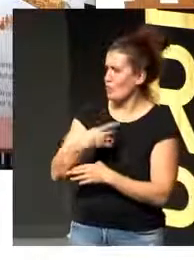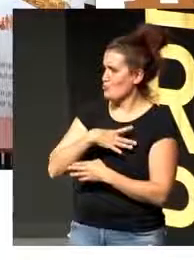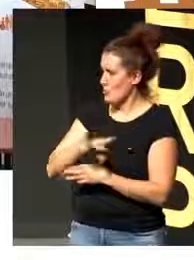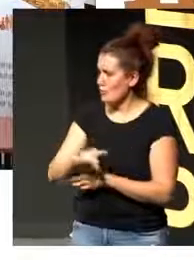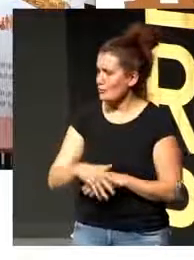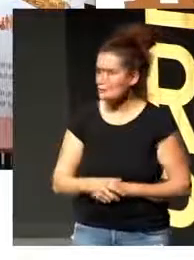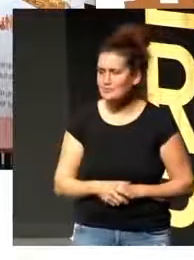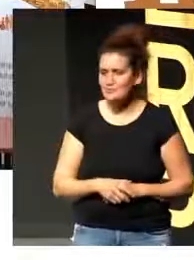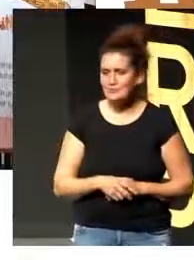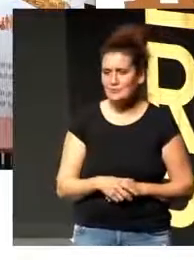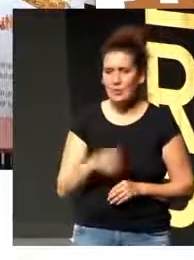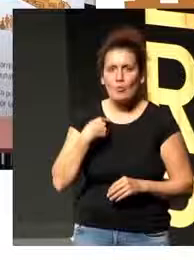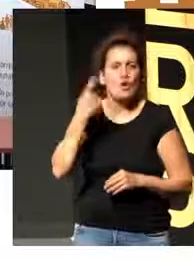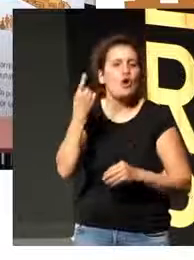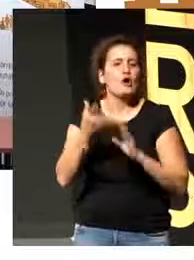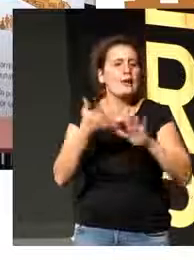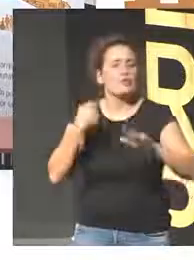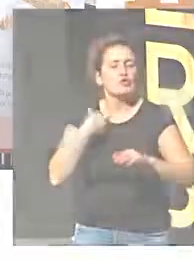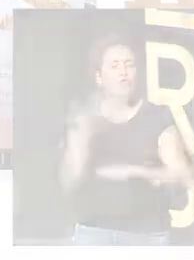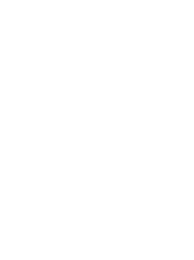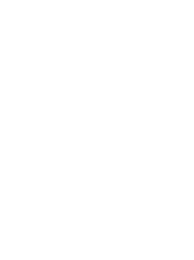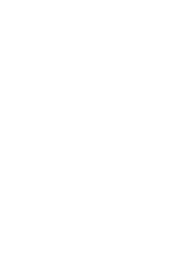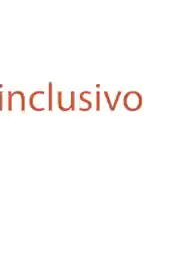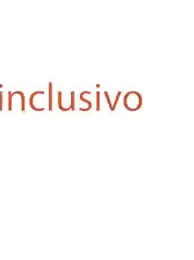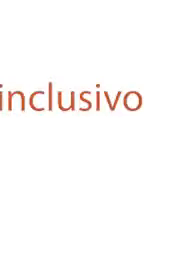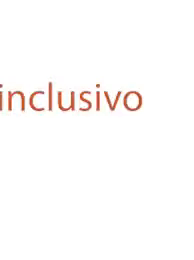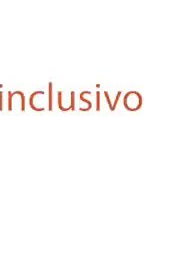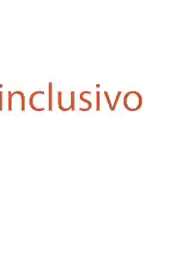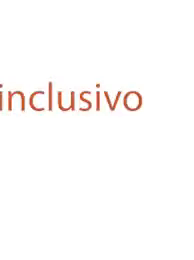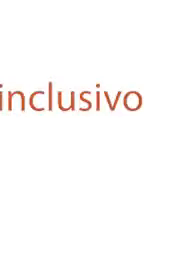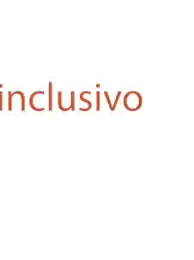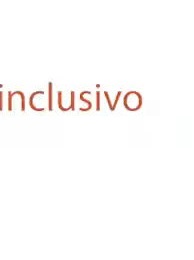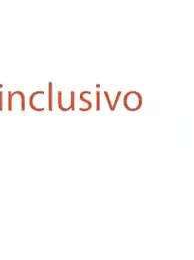gente... diga, yo presenté un proyecto. Yo he mejorado Vitoria.